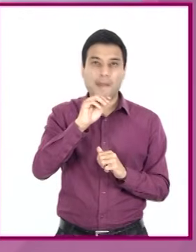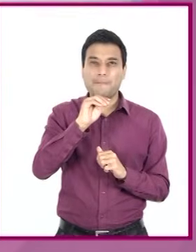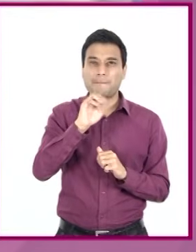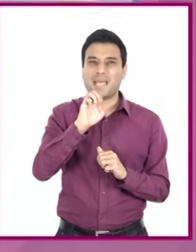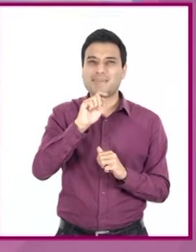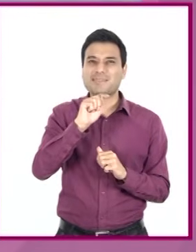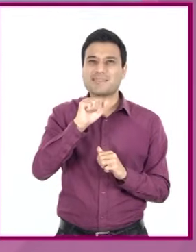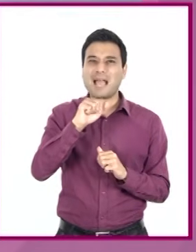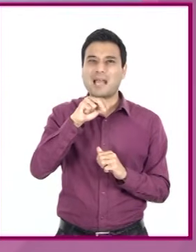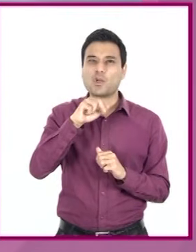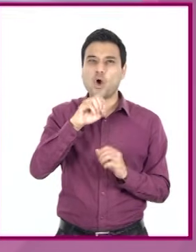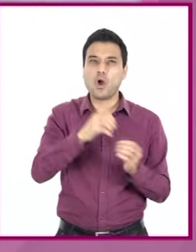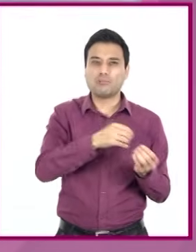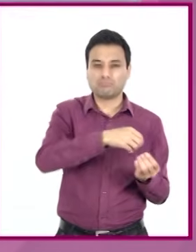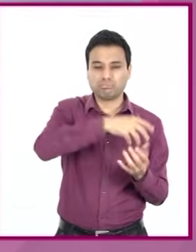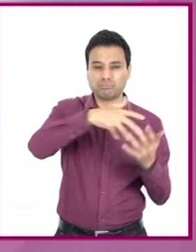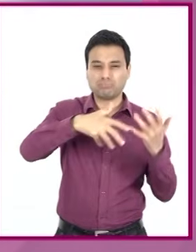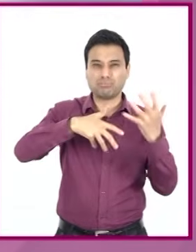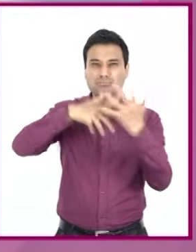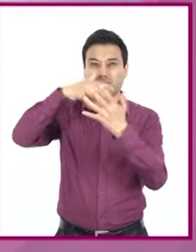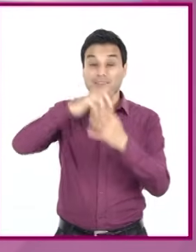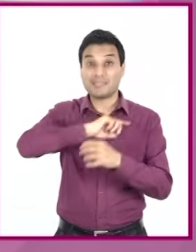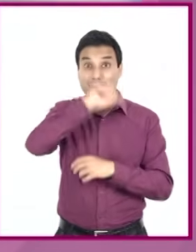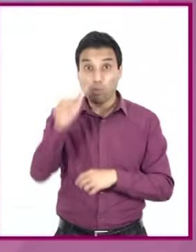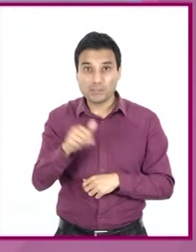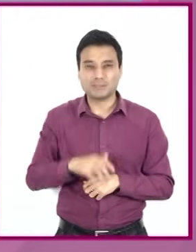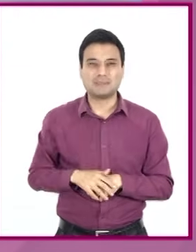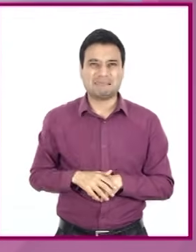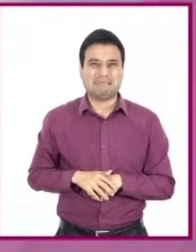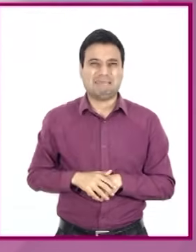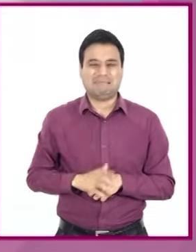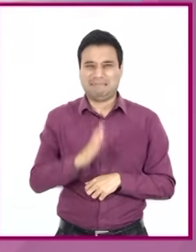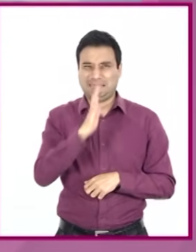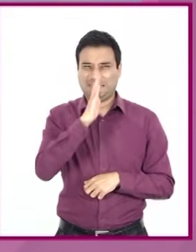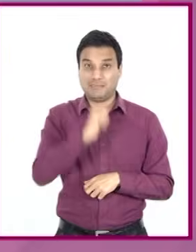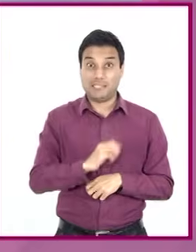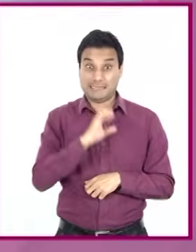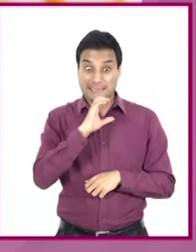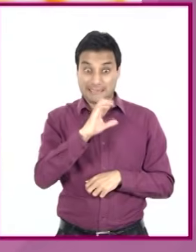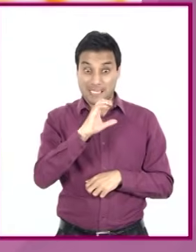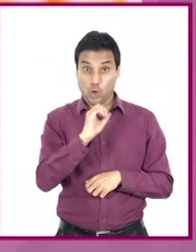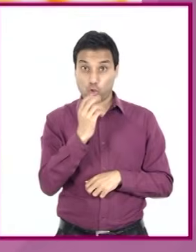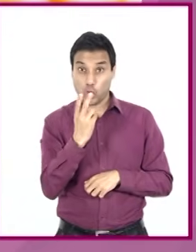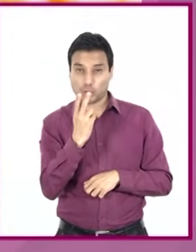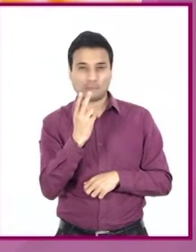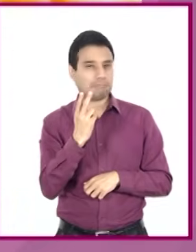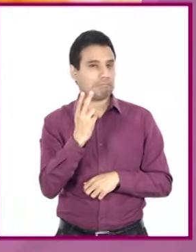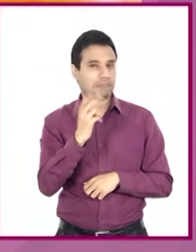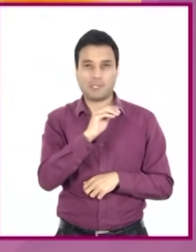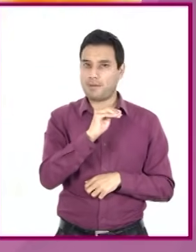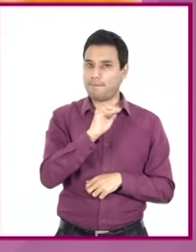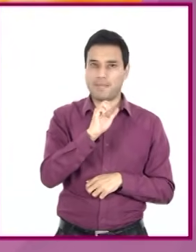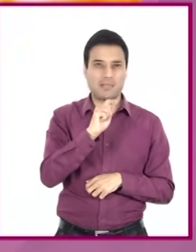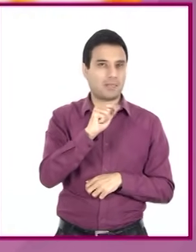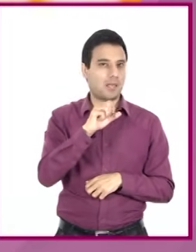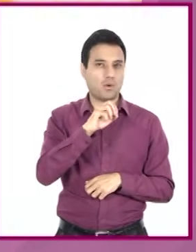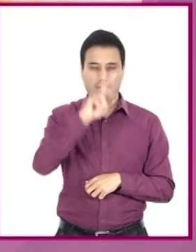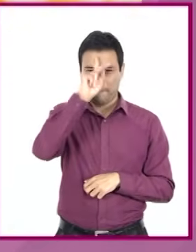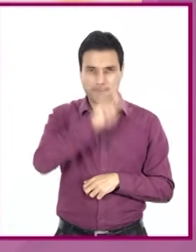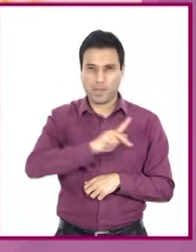que contribuye hasta 30 veces más que el dióxido de carbono en el problema del calentamiento